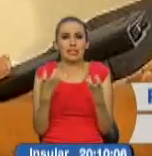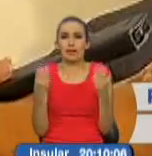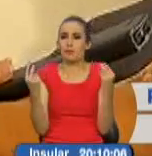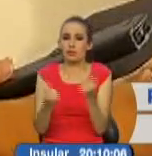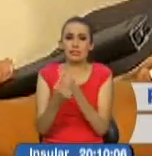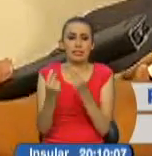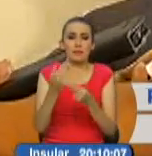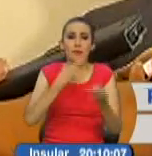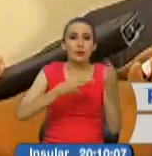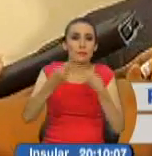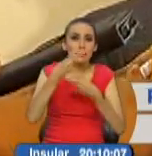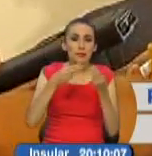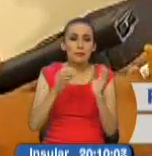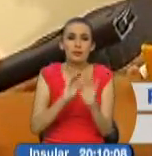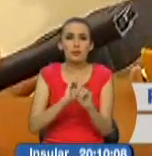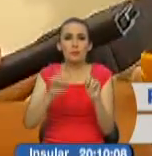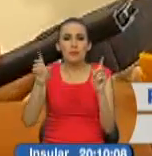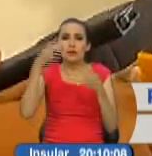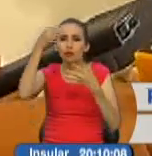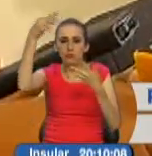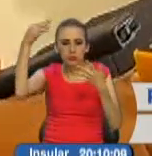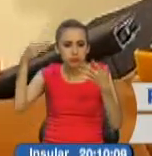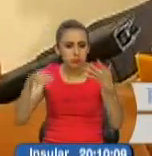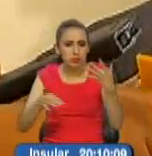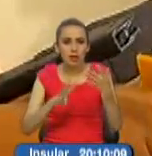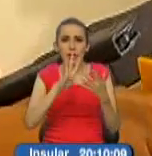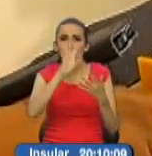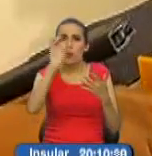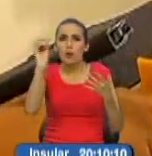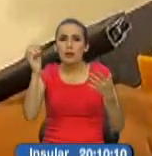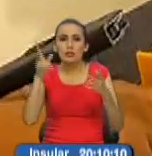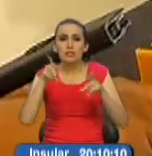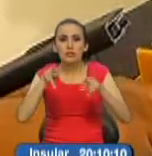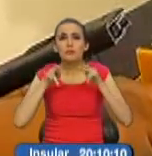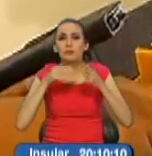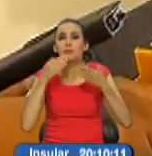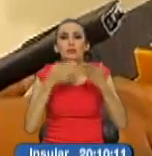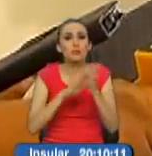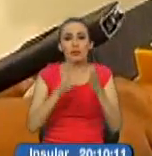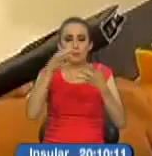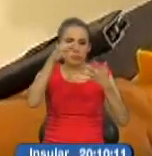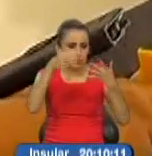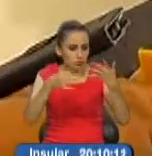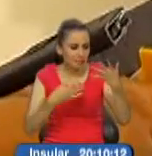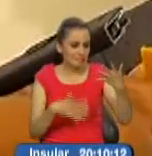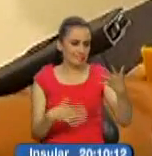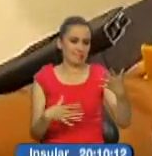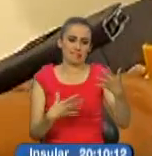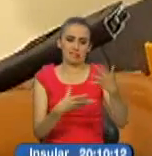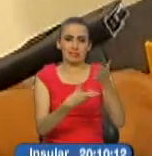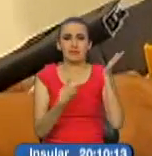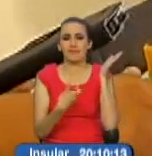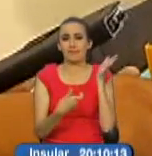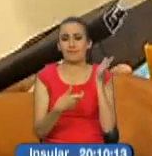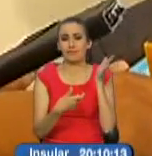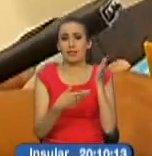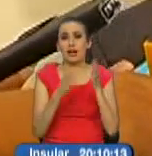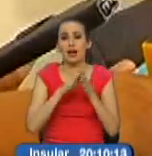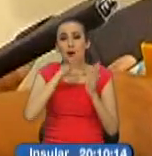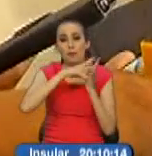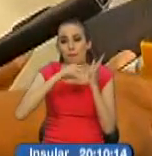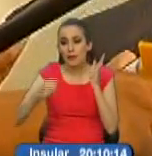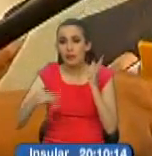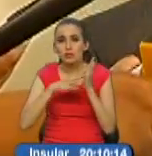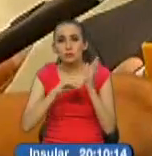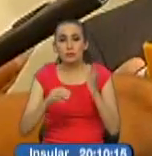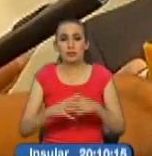el emprendimiento, pero si le piden 400 permisos antes de darle una licencia de funcionamiento, es un problema complejo que evidentemente esta comisión se